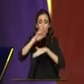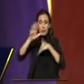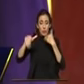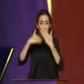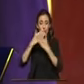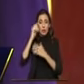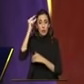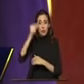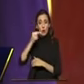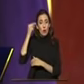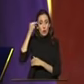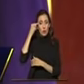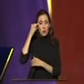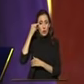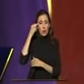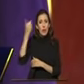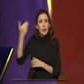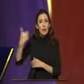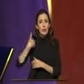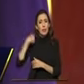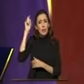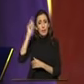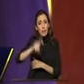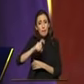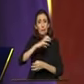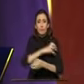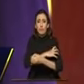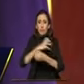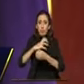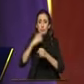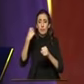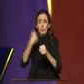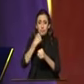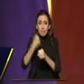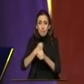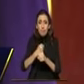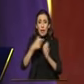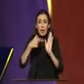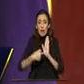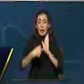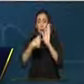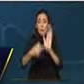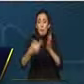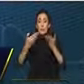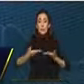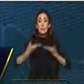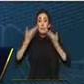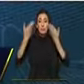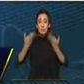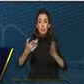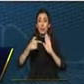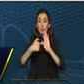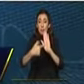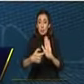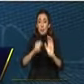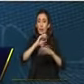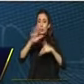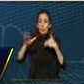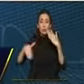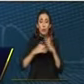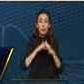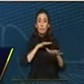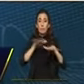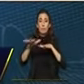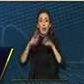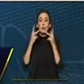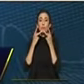autoridades de gobierno deben fortalecer sus tareas y esfuerzos para propiciar y para facilitar y para preservar todas las